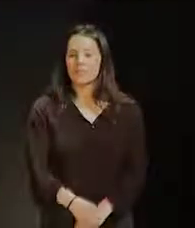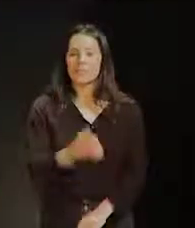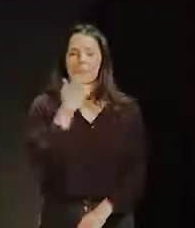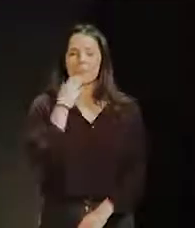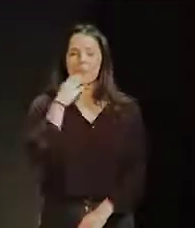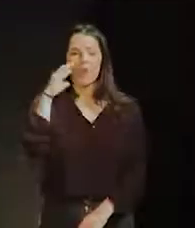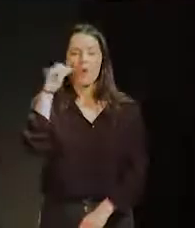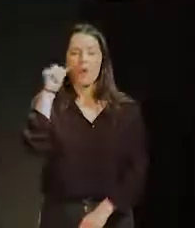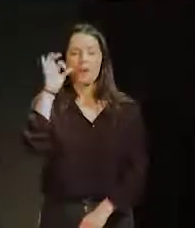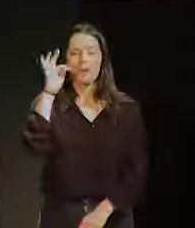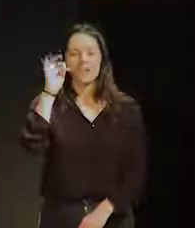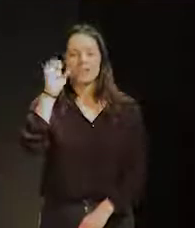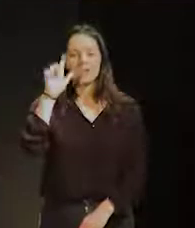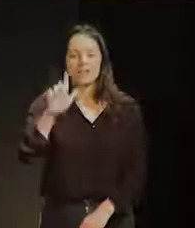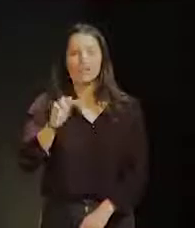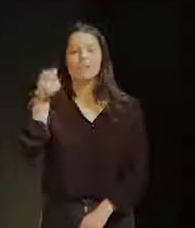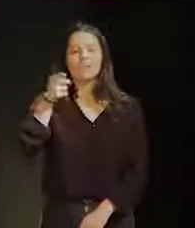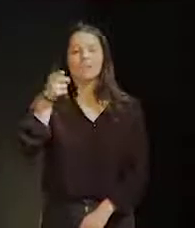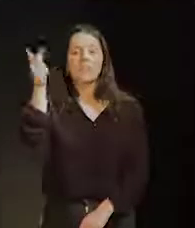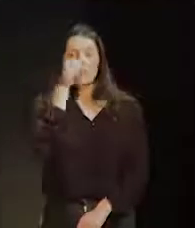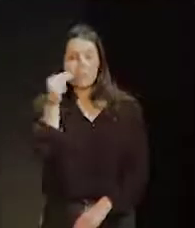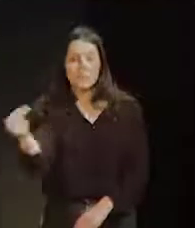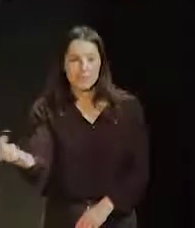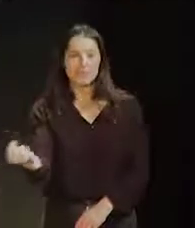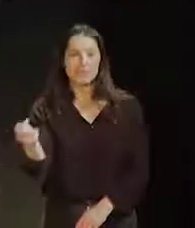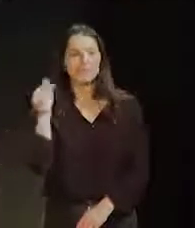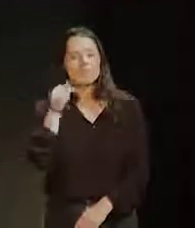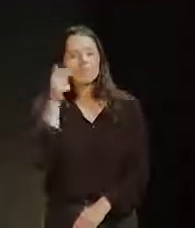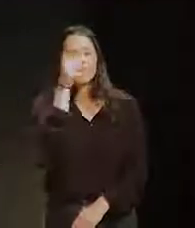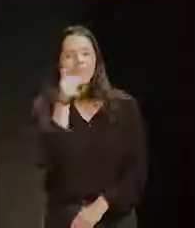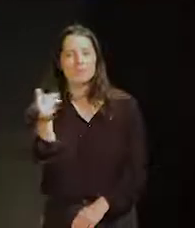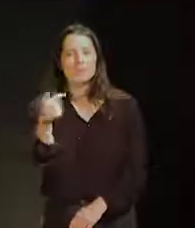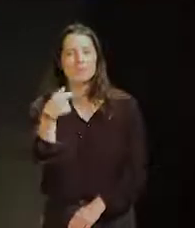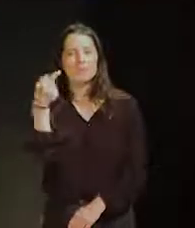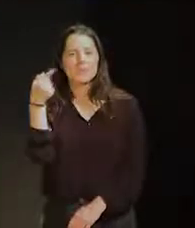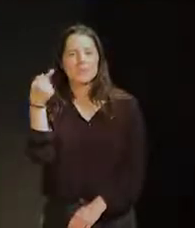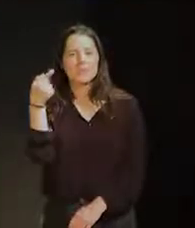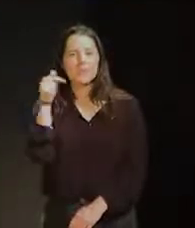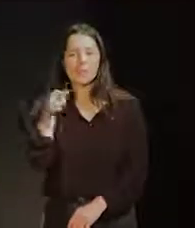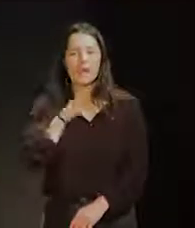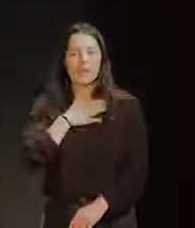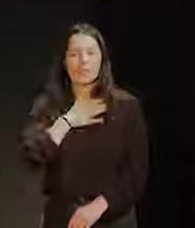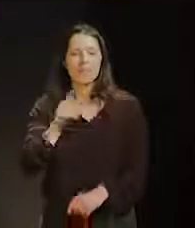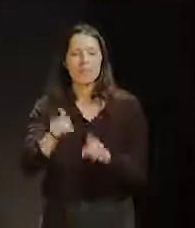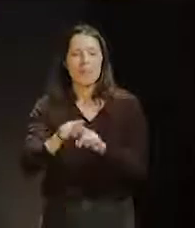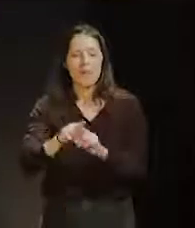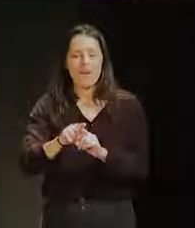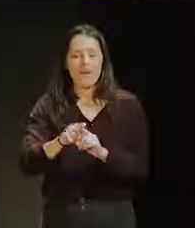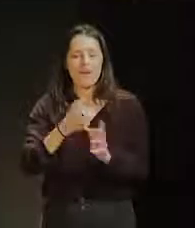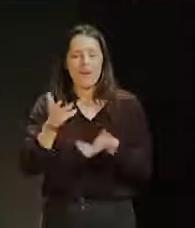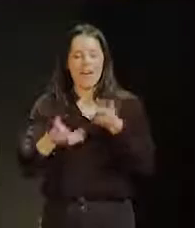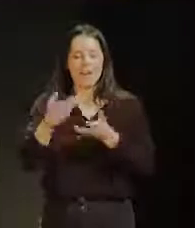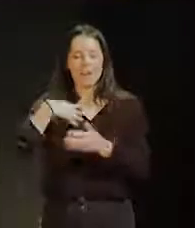Castelao, la pintura de Castelao fue una de mis inspiraciones para hacer